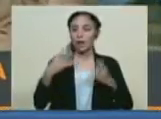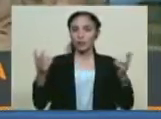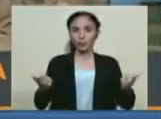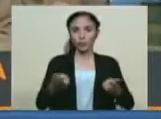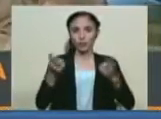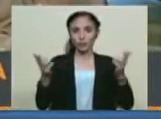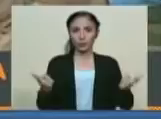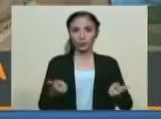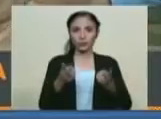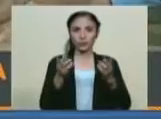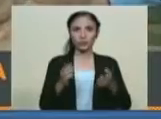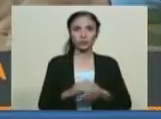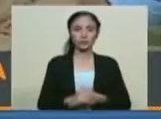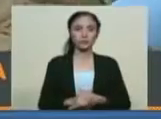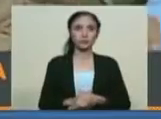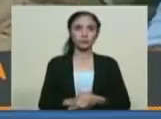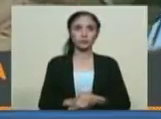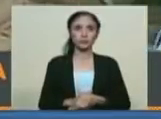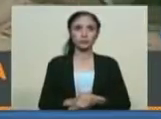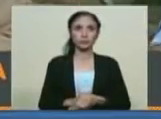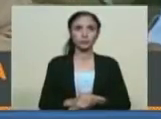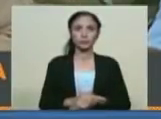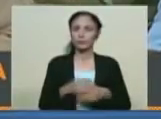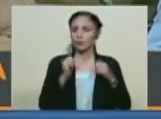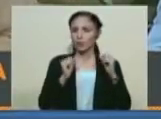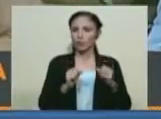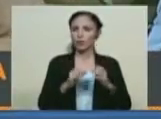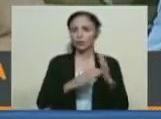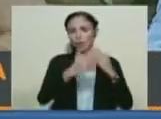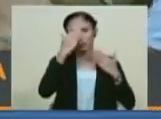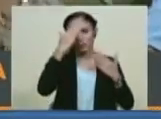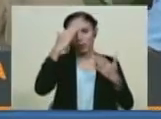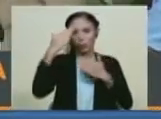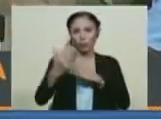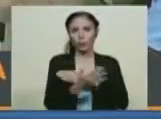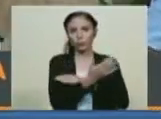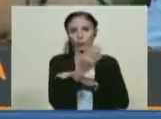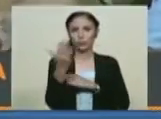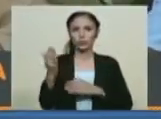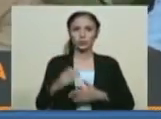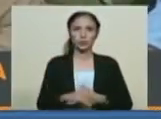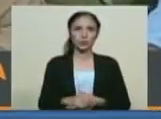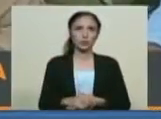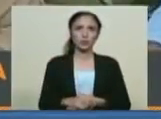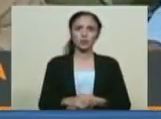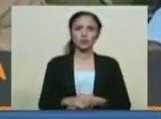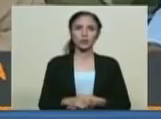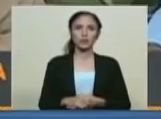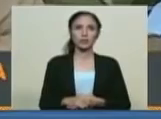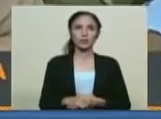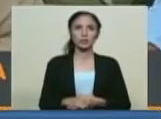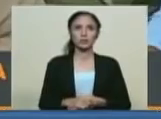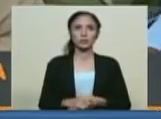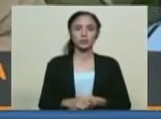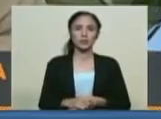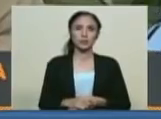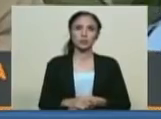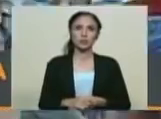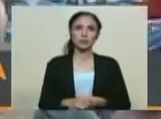madrina. Con fuerza, bueno, saludo al ministro de Pesca, camarada Orlando Maneiro.